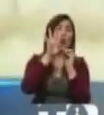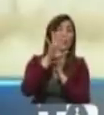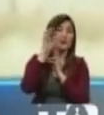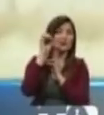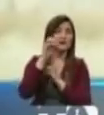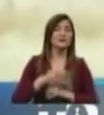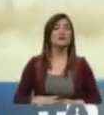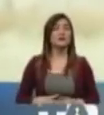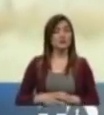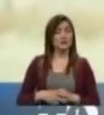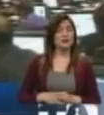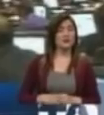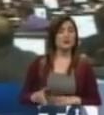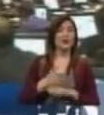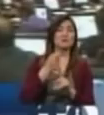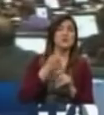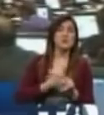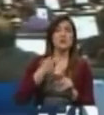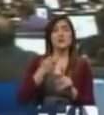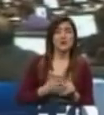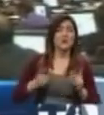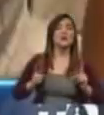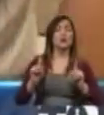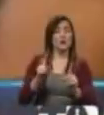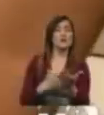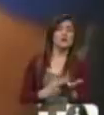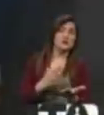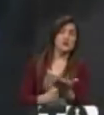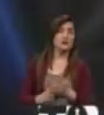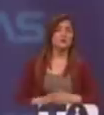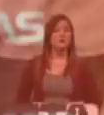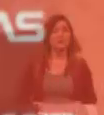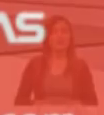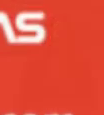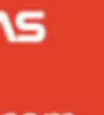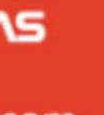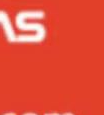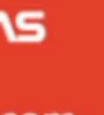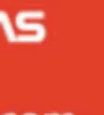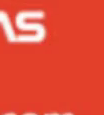40. Pero esto se hizo luego de meses de debate. Dayana Monroy, 24 horas.